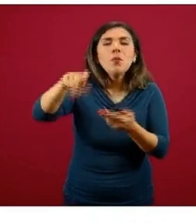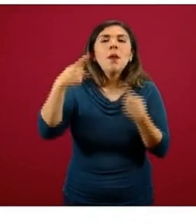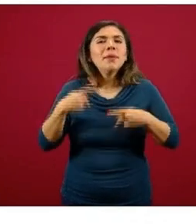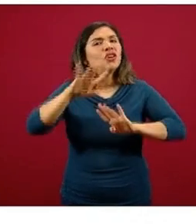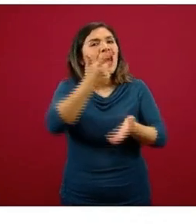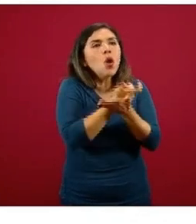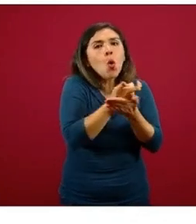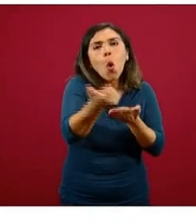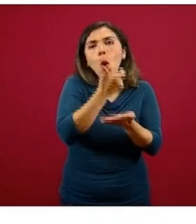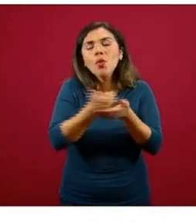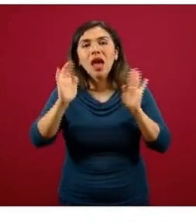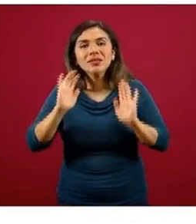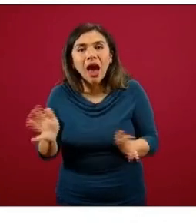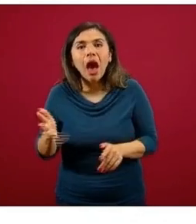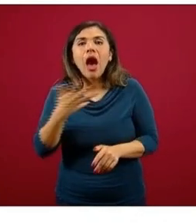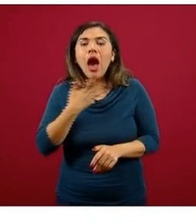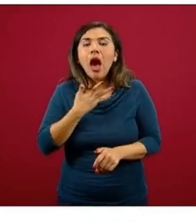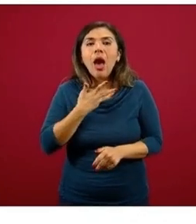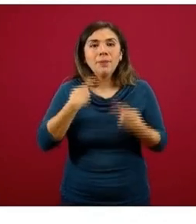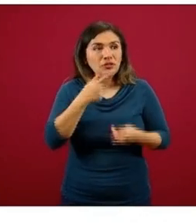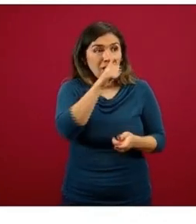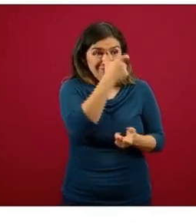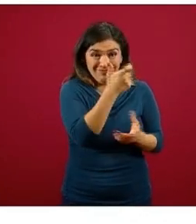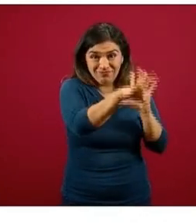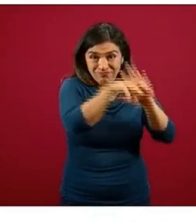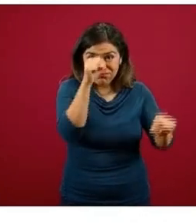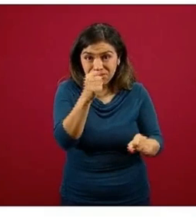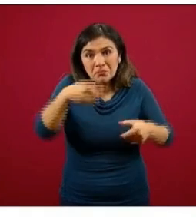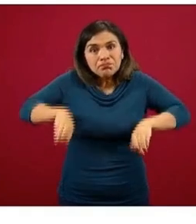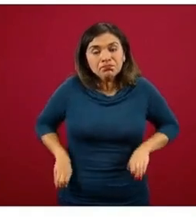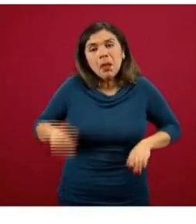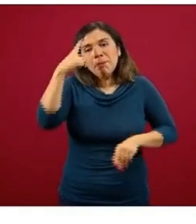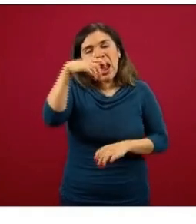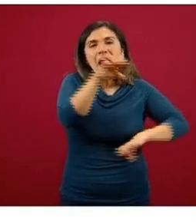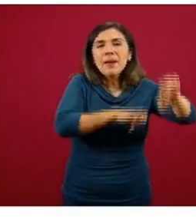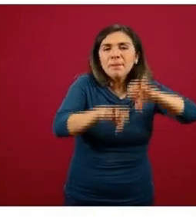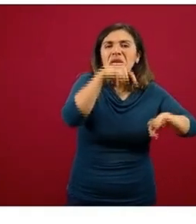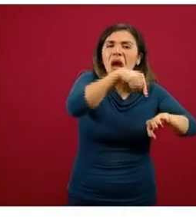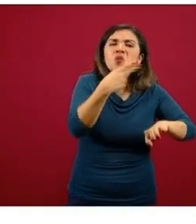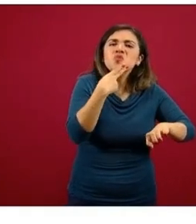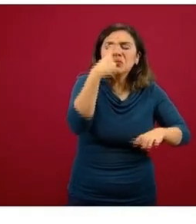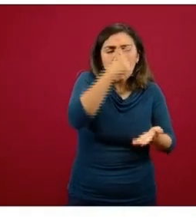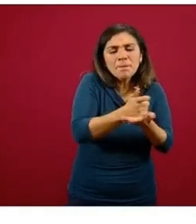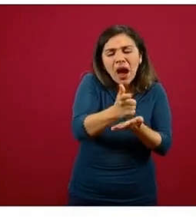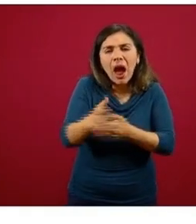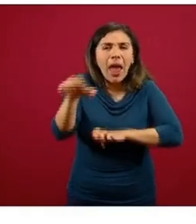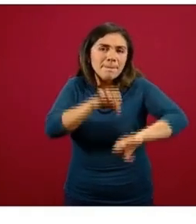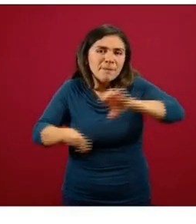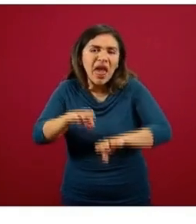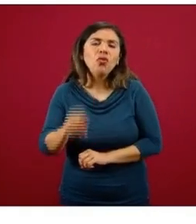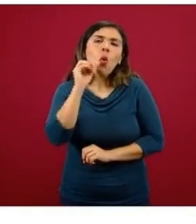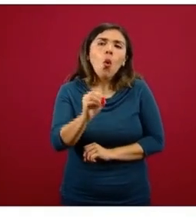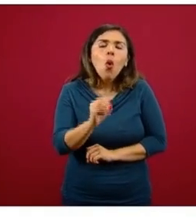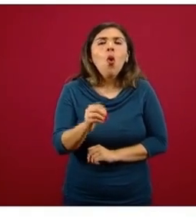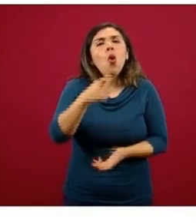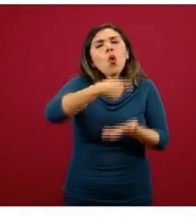cobrado, que ya está en los bolsillos de los microempresarios que lo usaron para pagar nómina, para